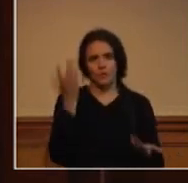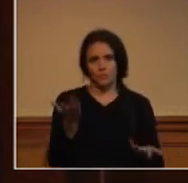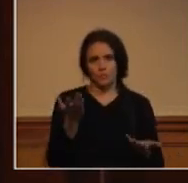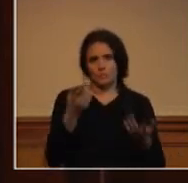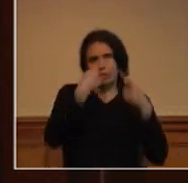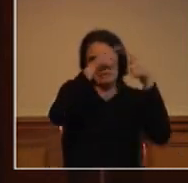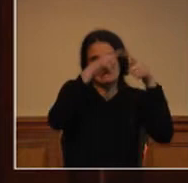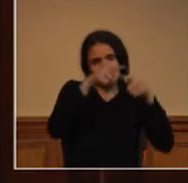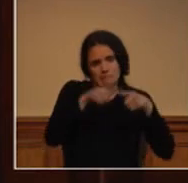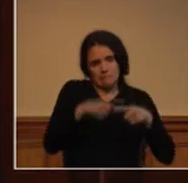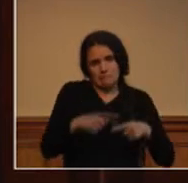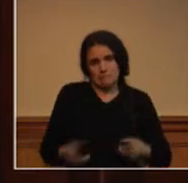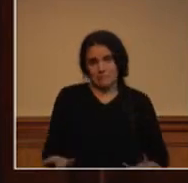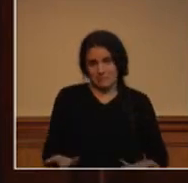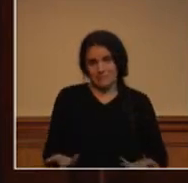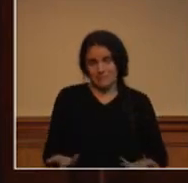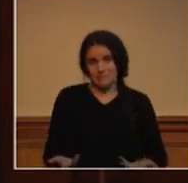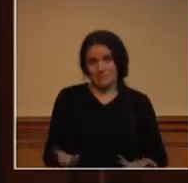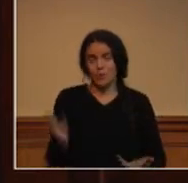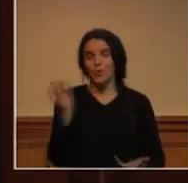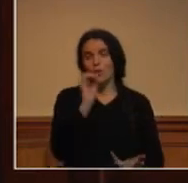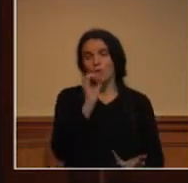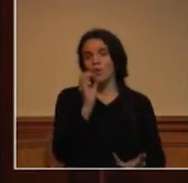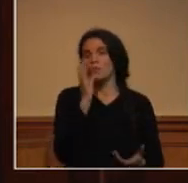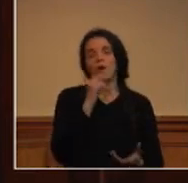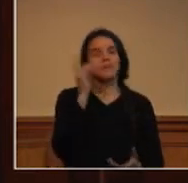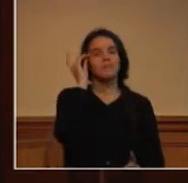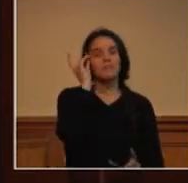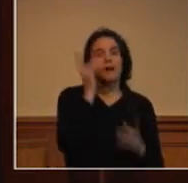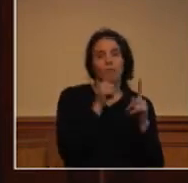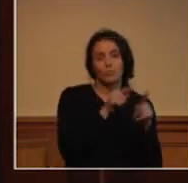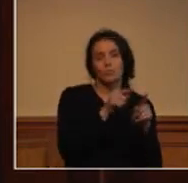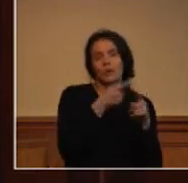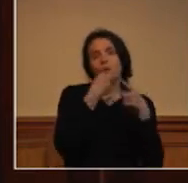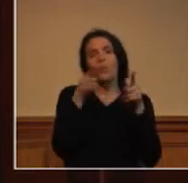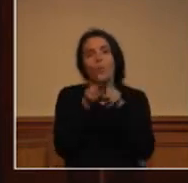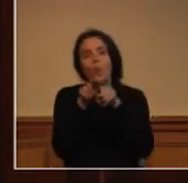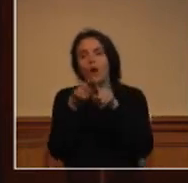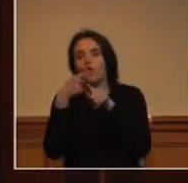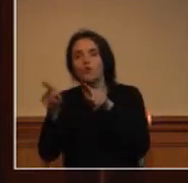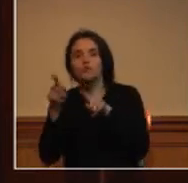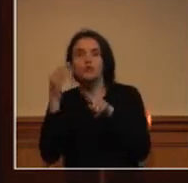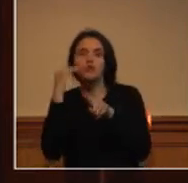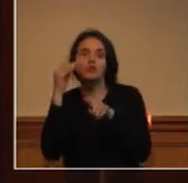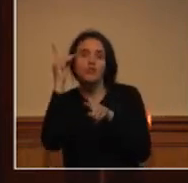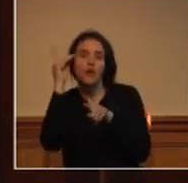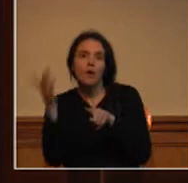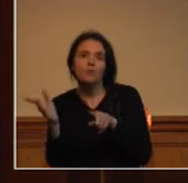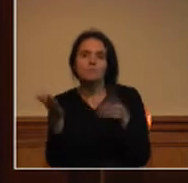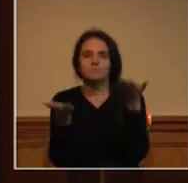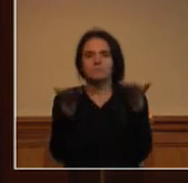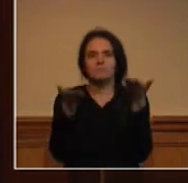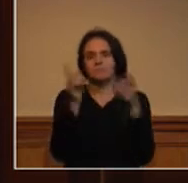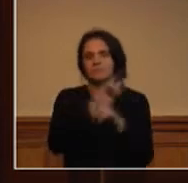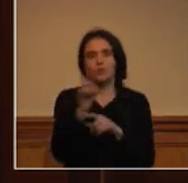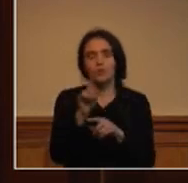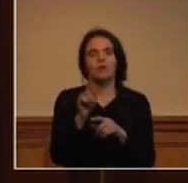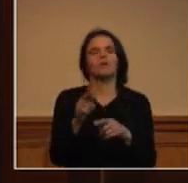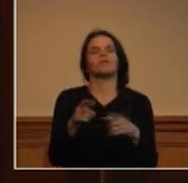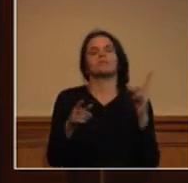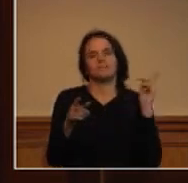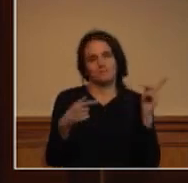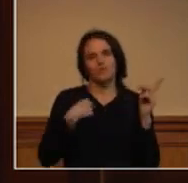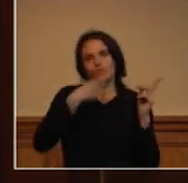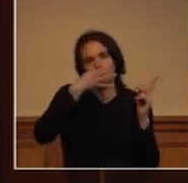sujetos. Mejor dicho, no tenemos un niño con síndrome de Down igual a otro. Y eso sí que ni se los tengo que decir yo